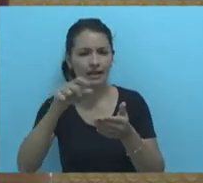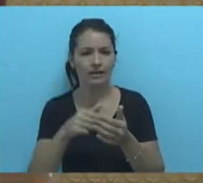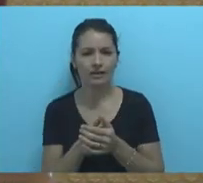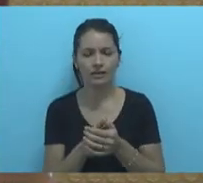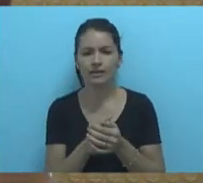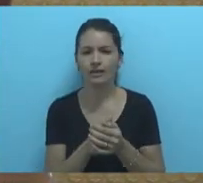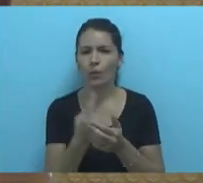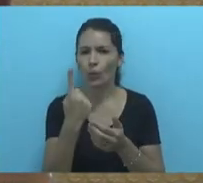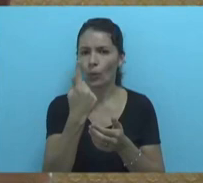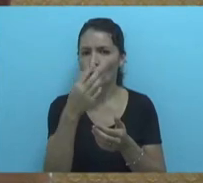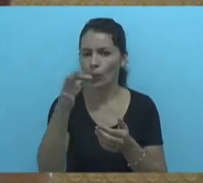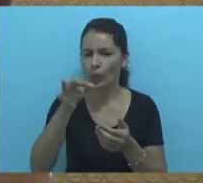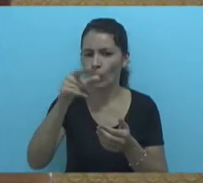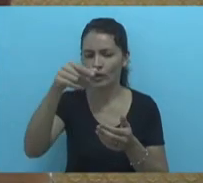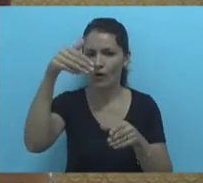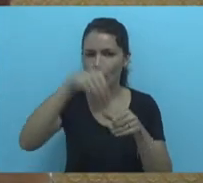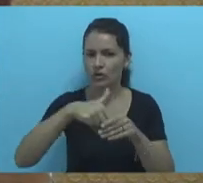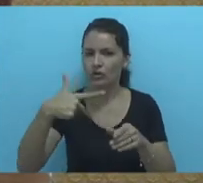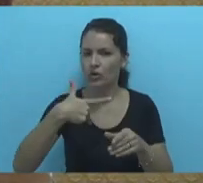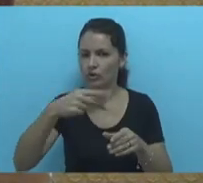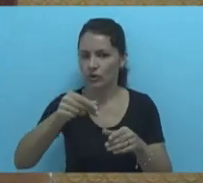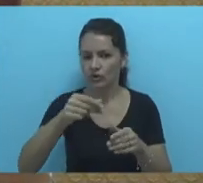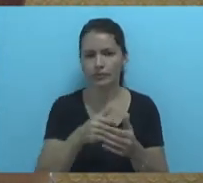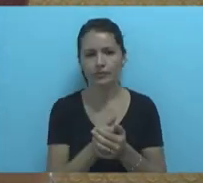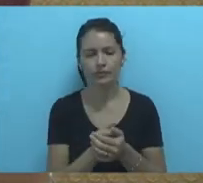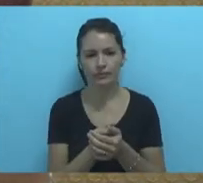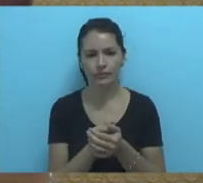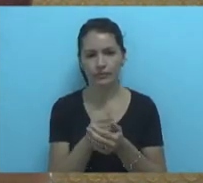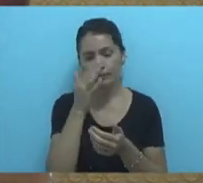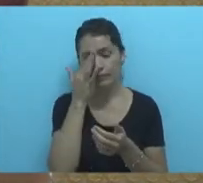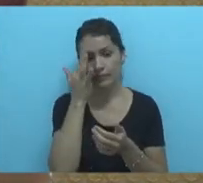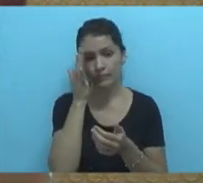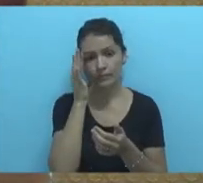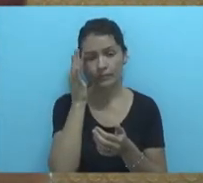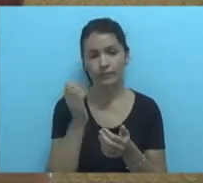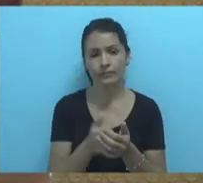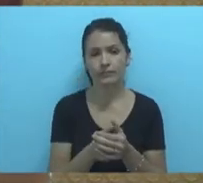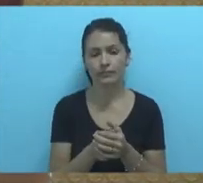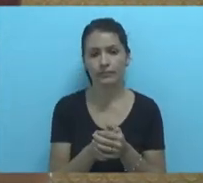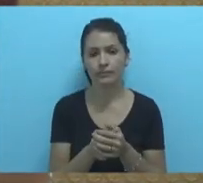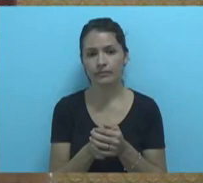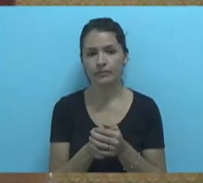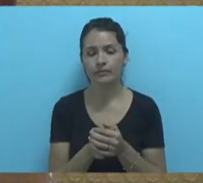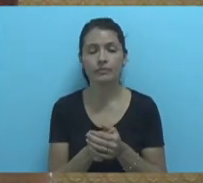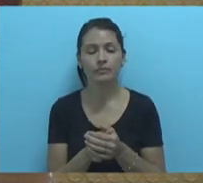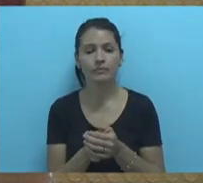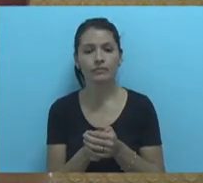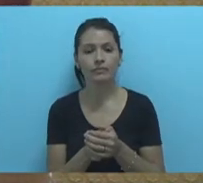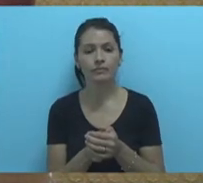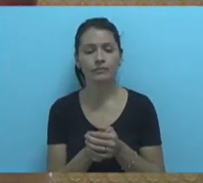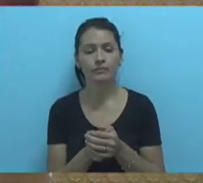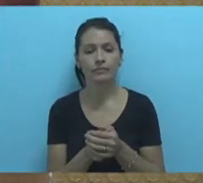inconstitucionalidad del artículo 27 del Código Procesal Penal basado en el artículo 51 de la Constitución de la provincia.